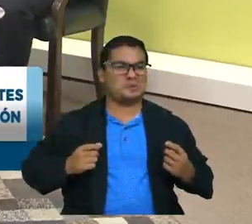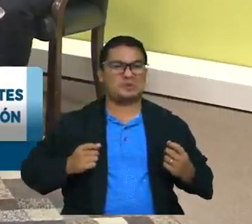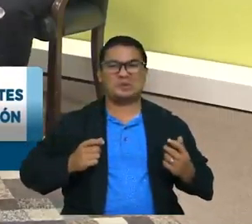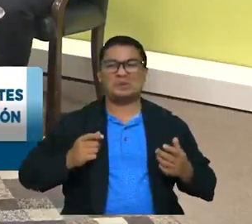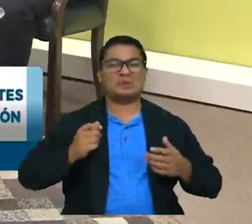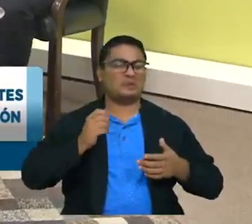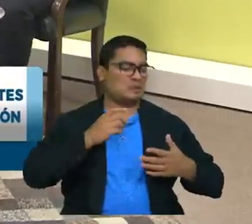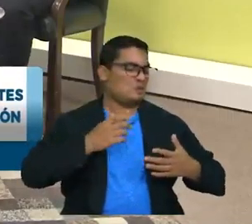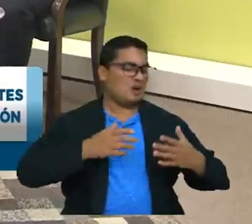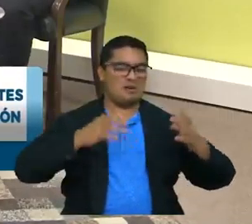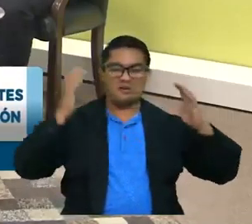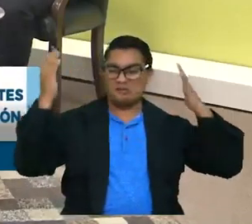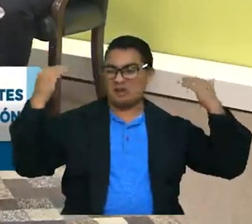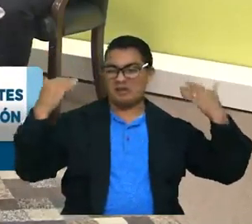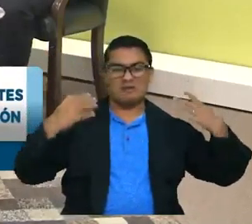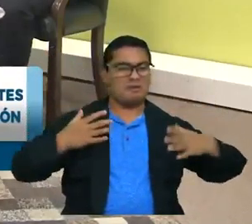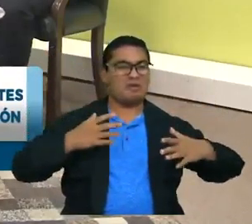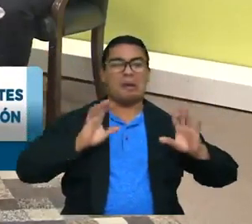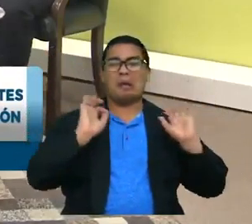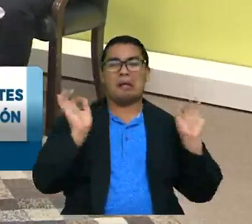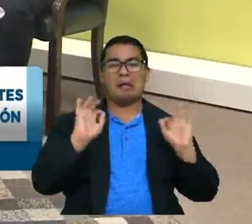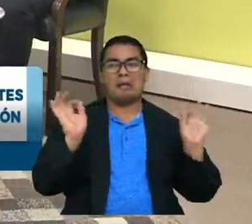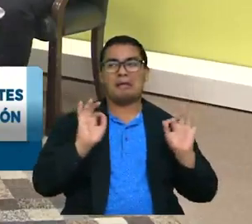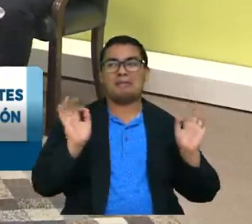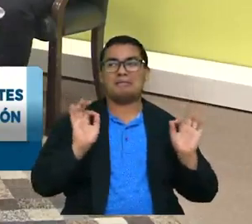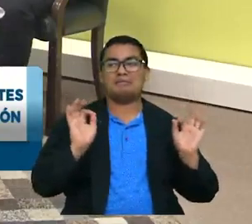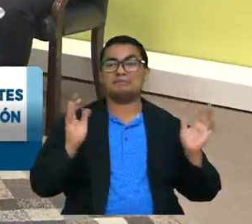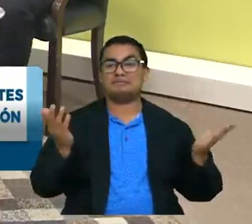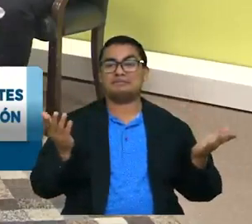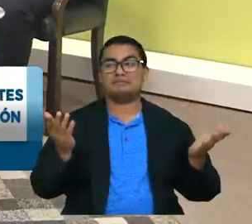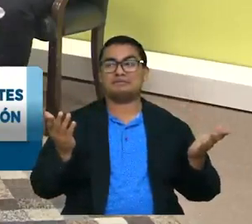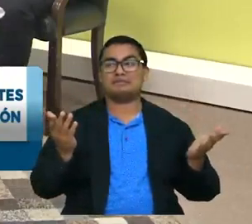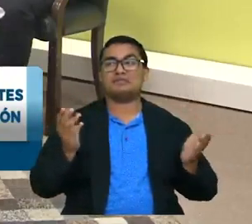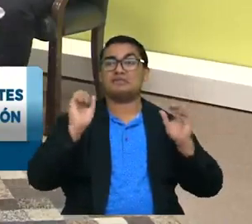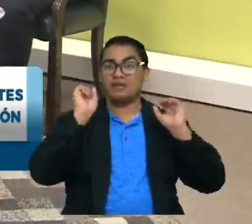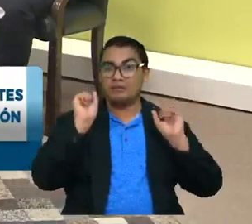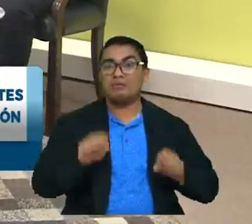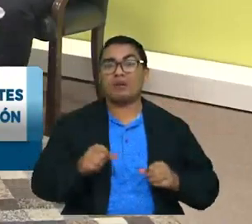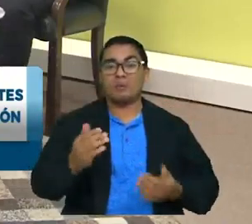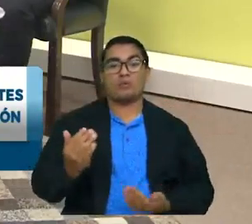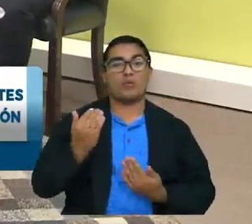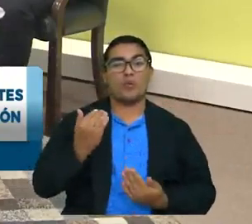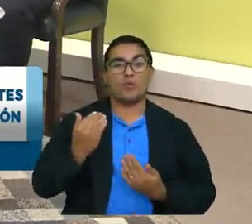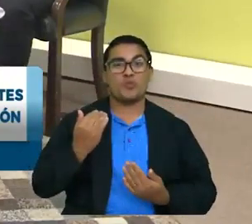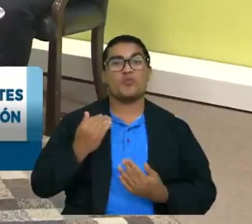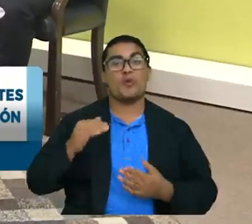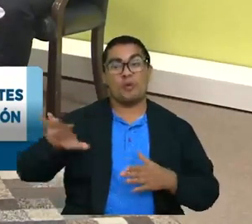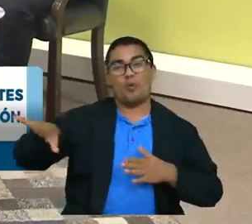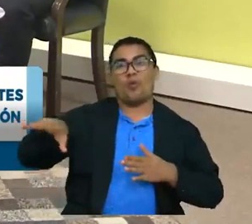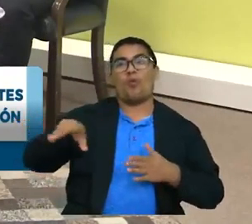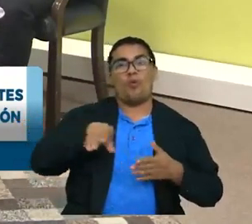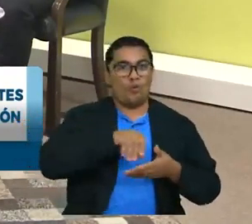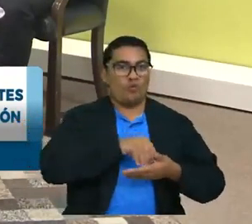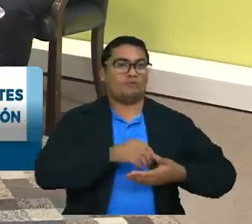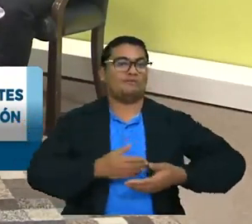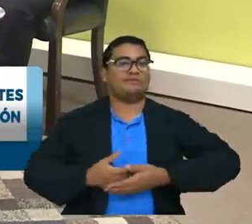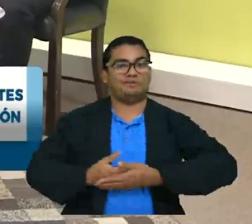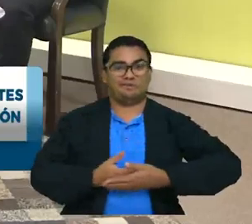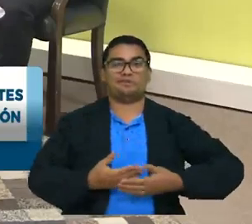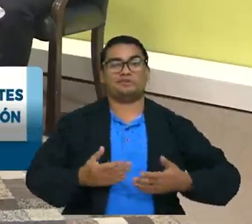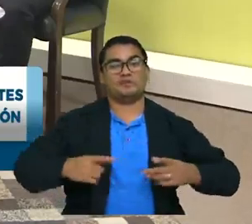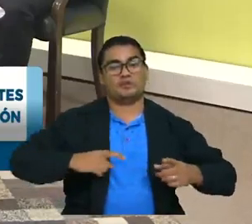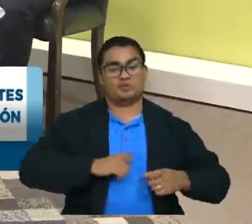lavado, que lo esté limpiando constantemente, entonces probablemente el niño se vaya a contagiar